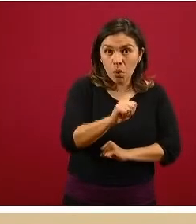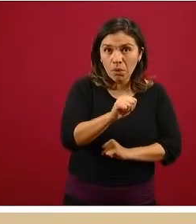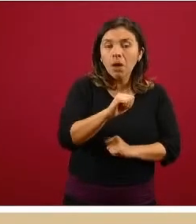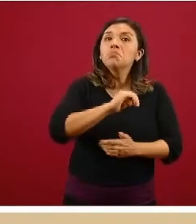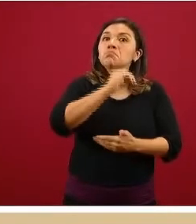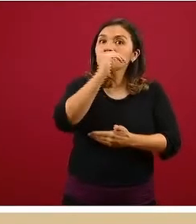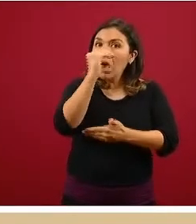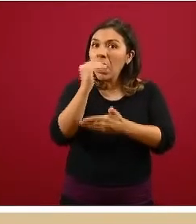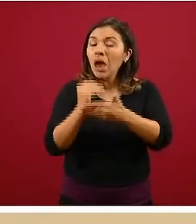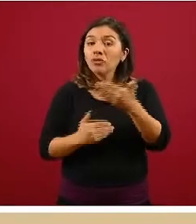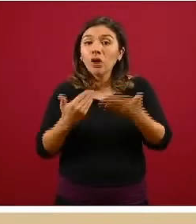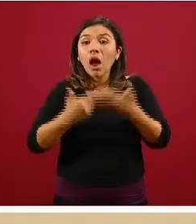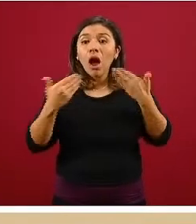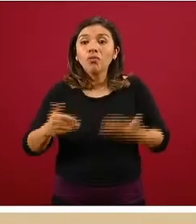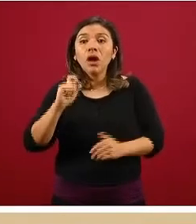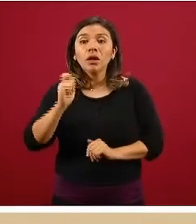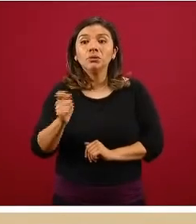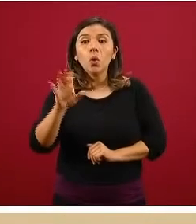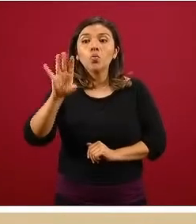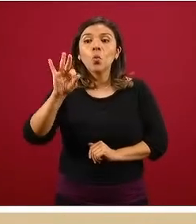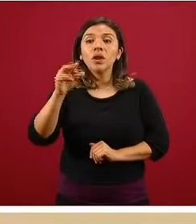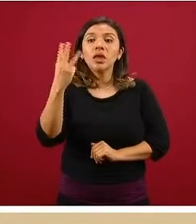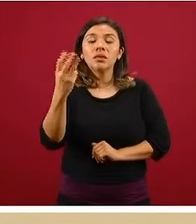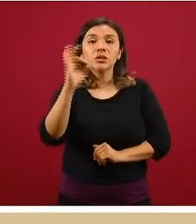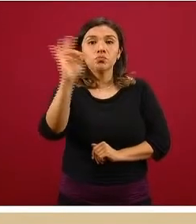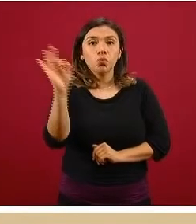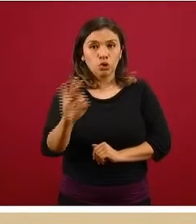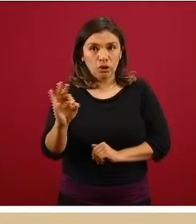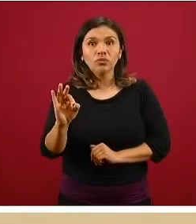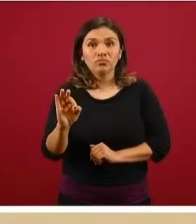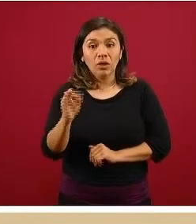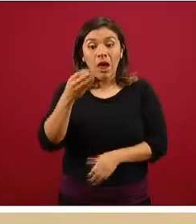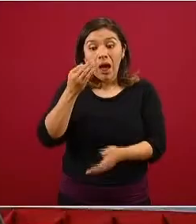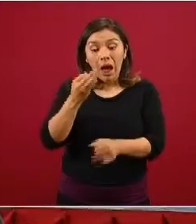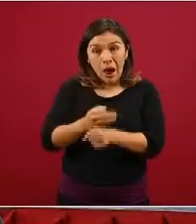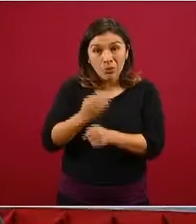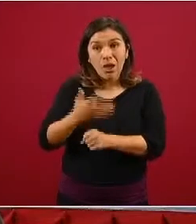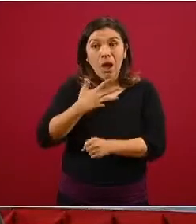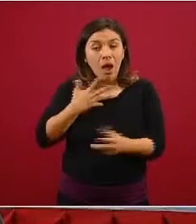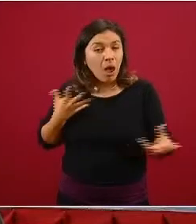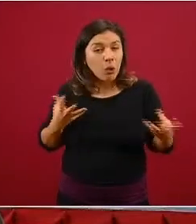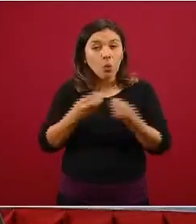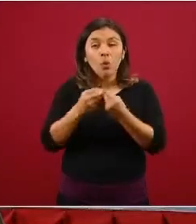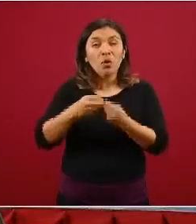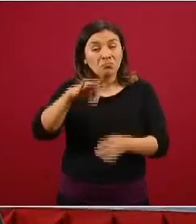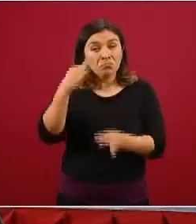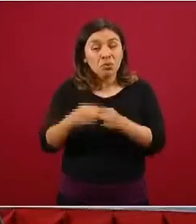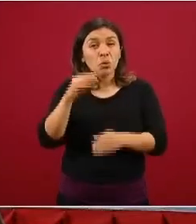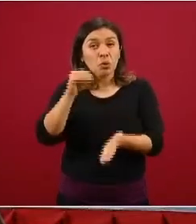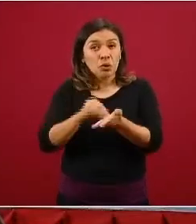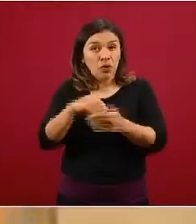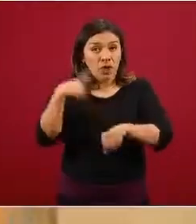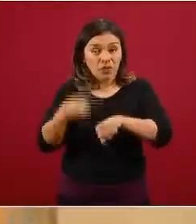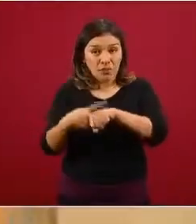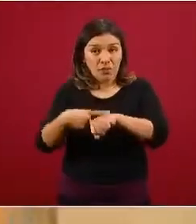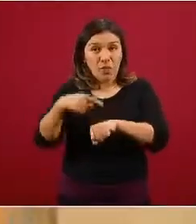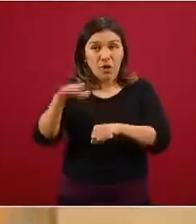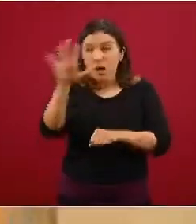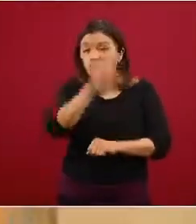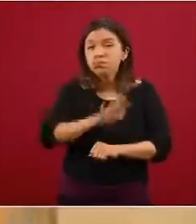29 y actualmente se encuentra en un 43%. Actualmente tenemos un total de casos confirmados a los que se les ha